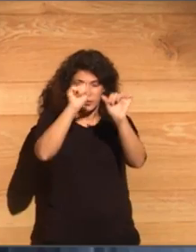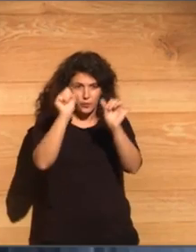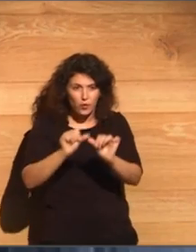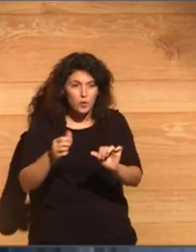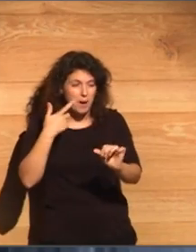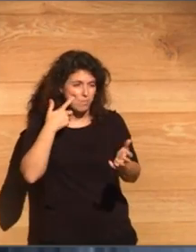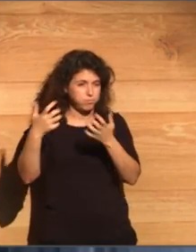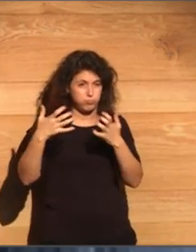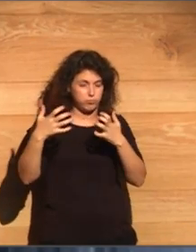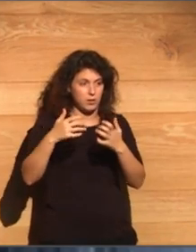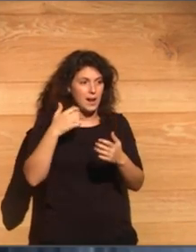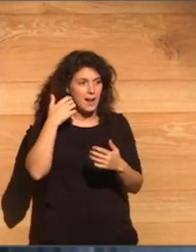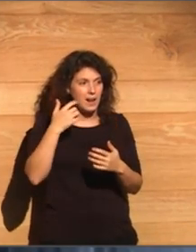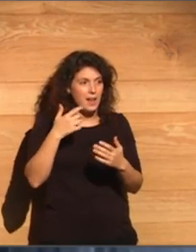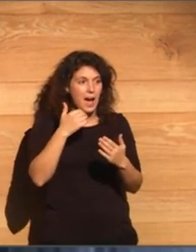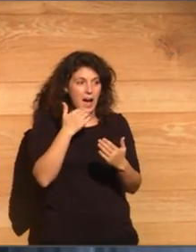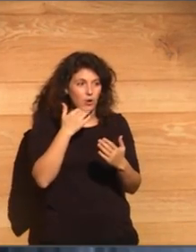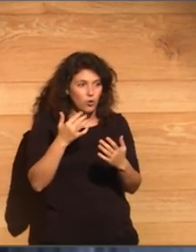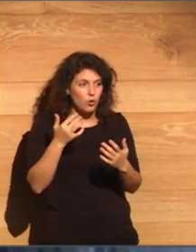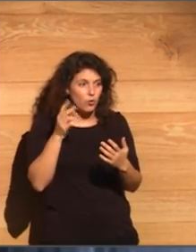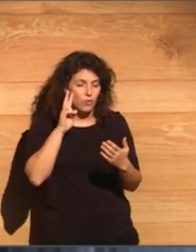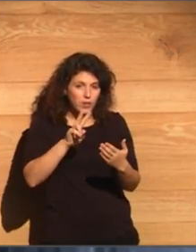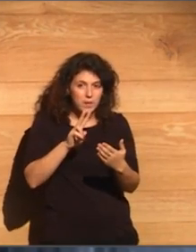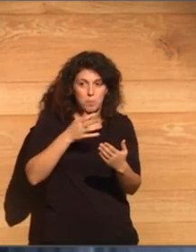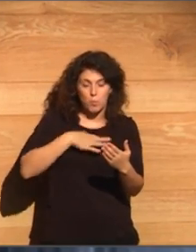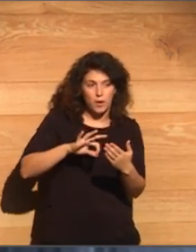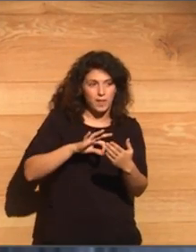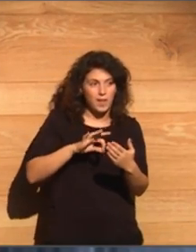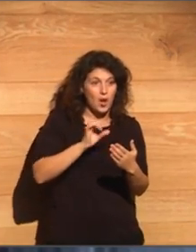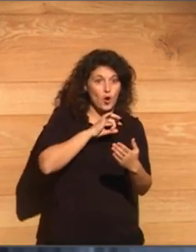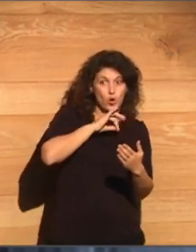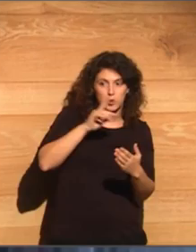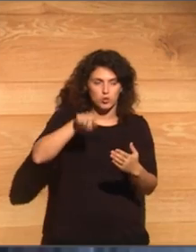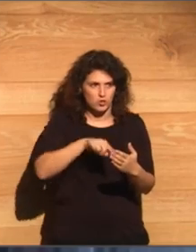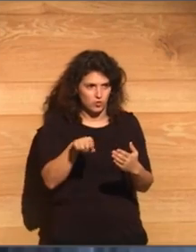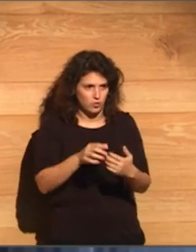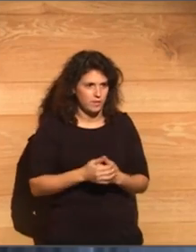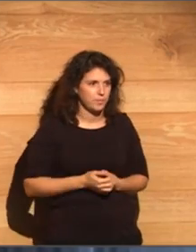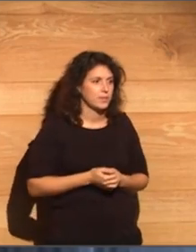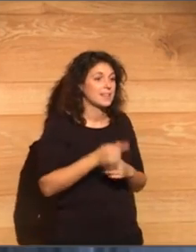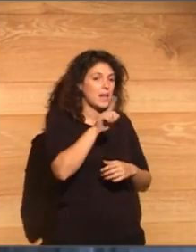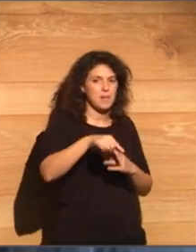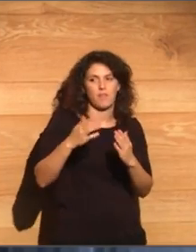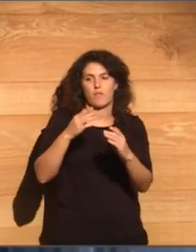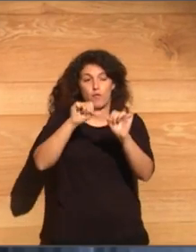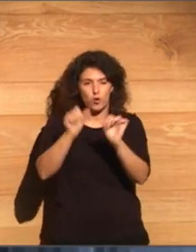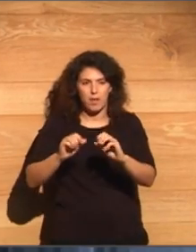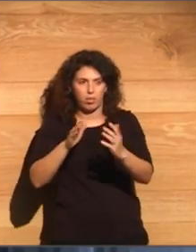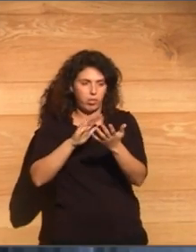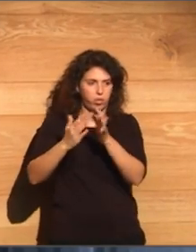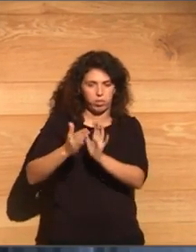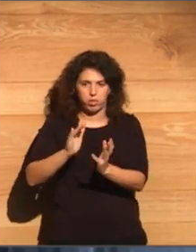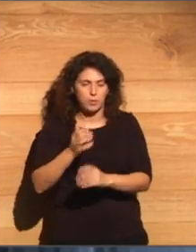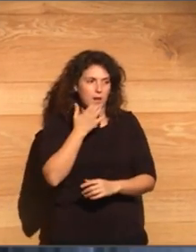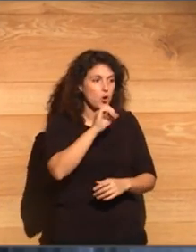rasgos más toscos, que puede ser cómico o no. Exagerándolos y deformándolos. Y deformándolos. Vale, es decir,